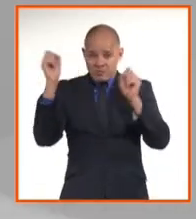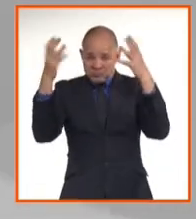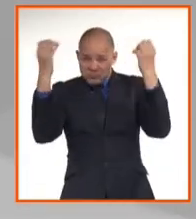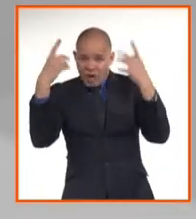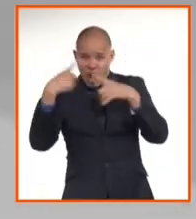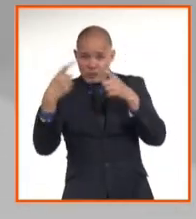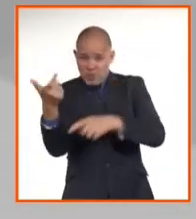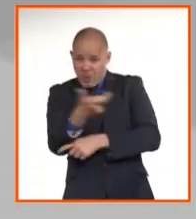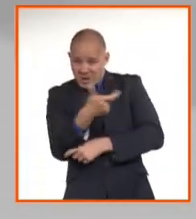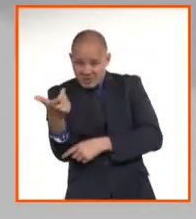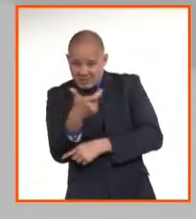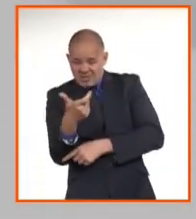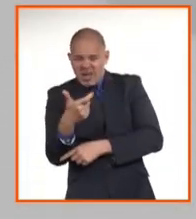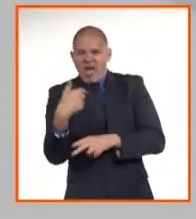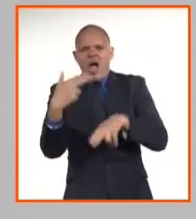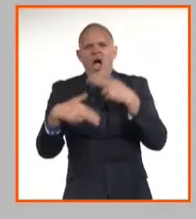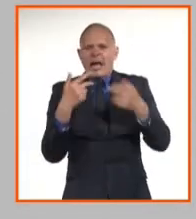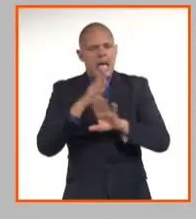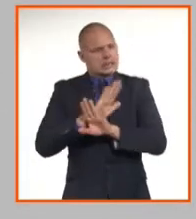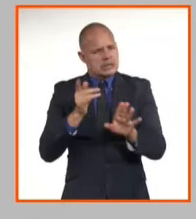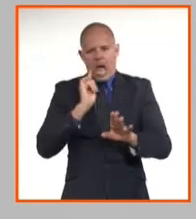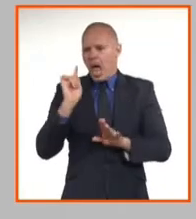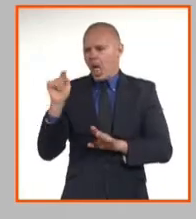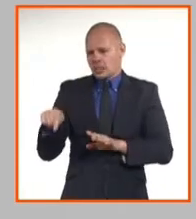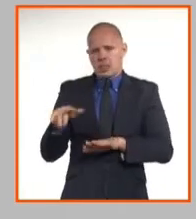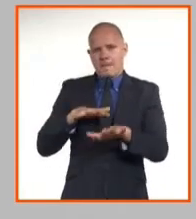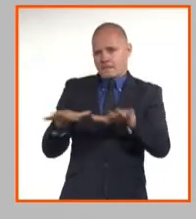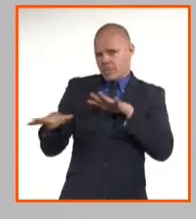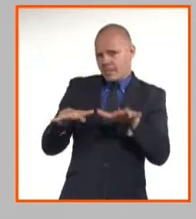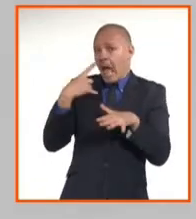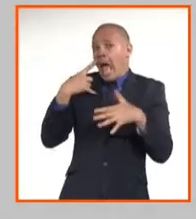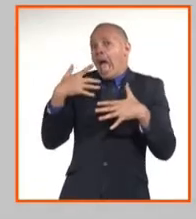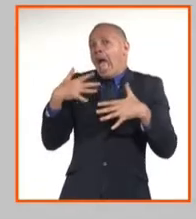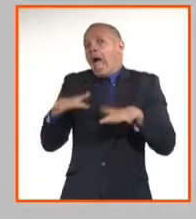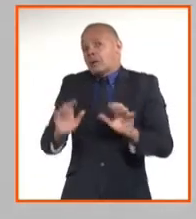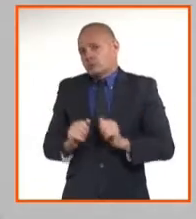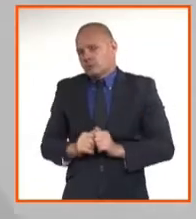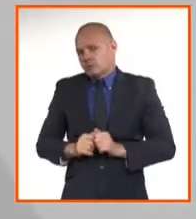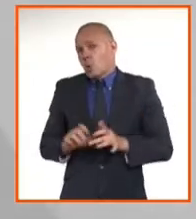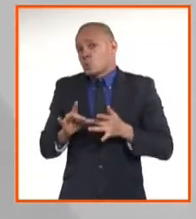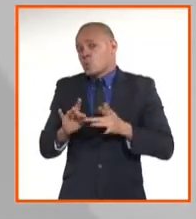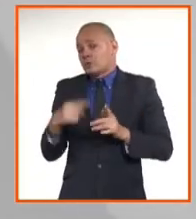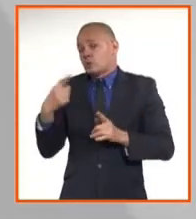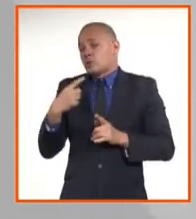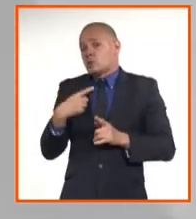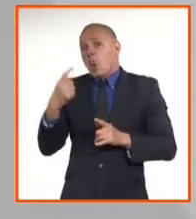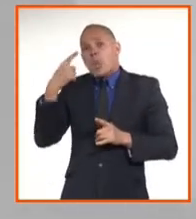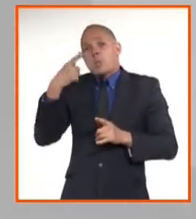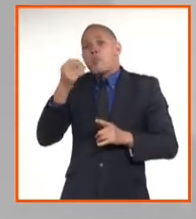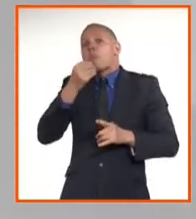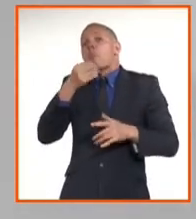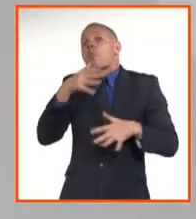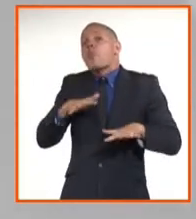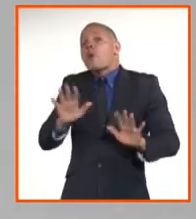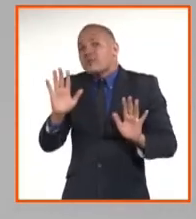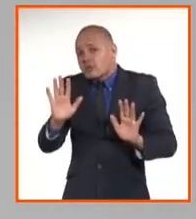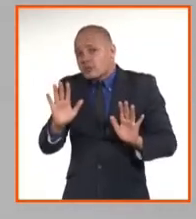termoeléctrica tuviera desplegada su técnica, listo para enfrentar cualquier evento que pudiera suceder.